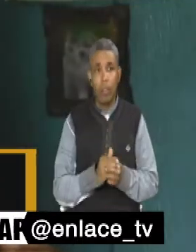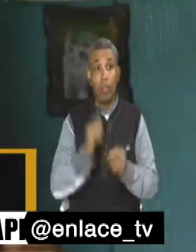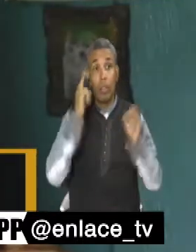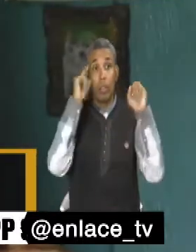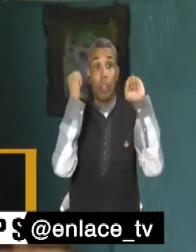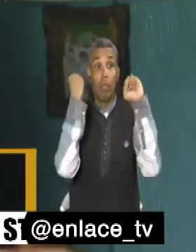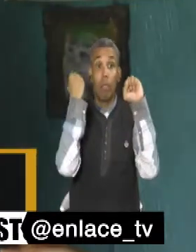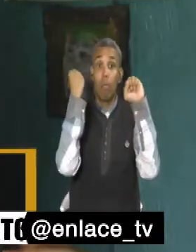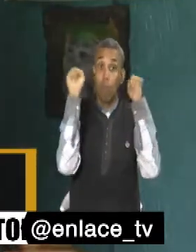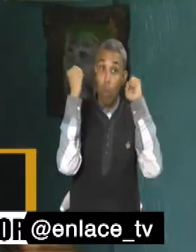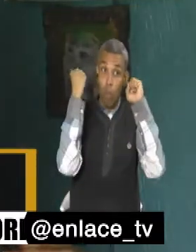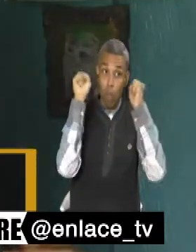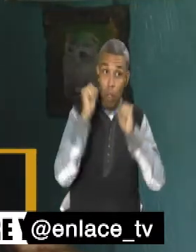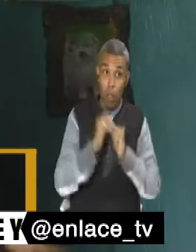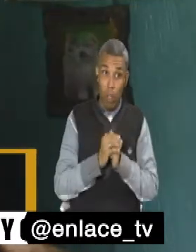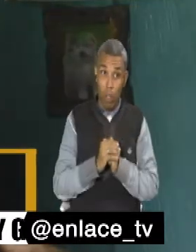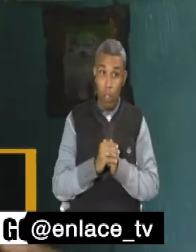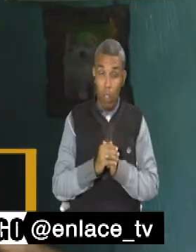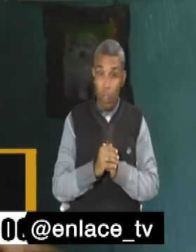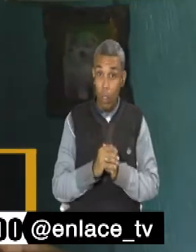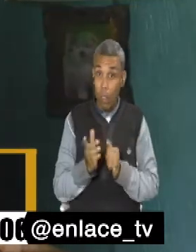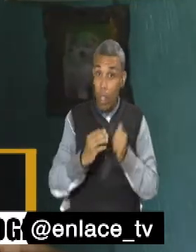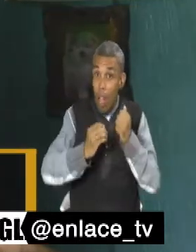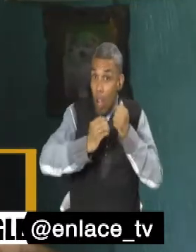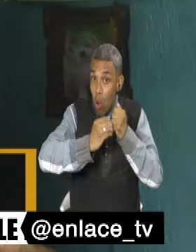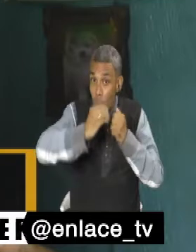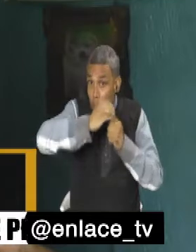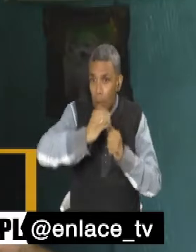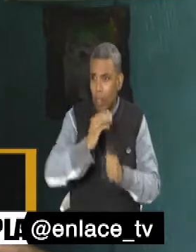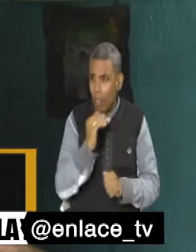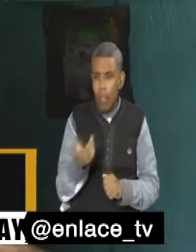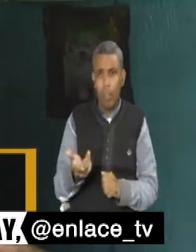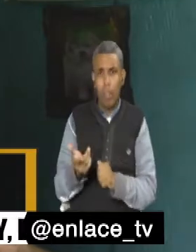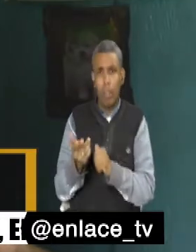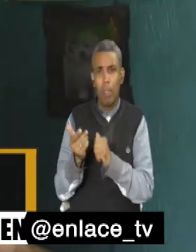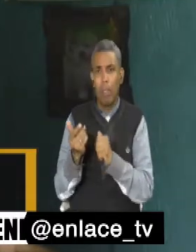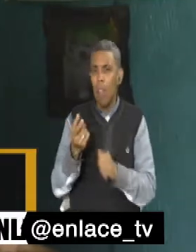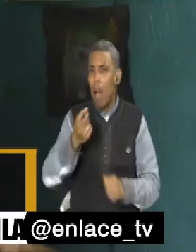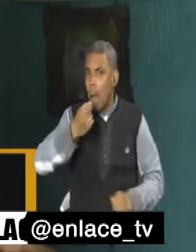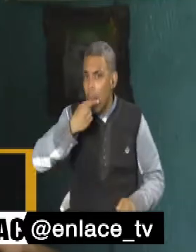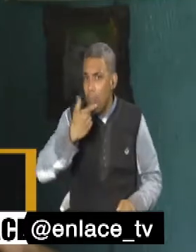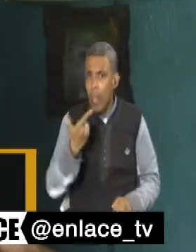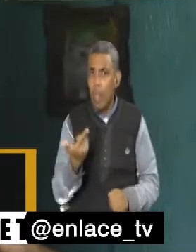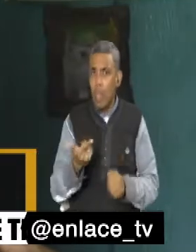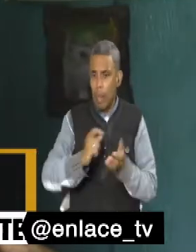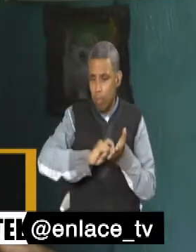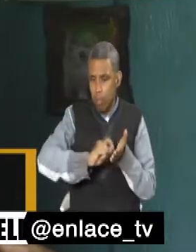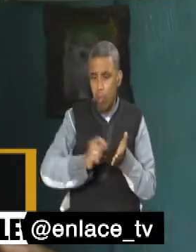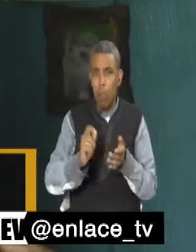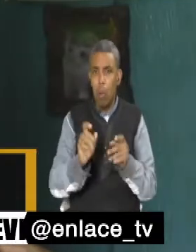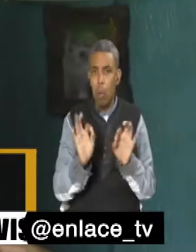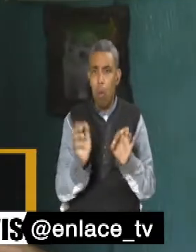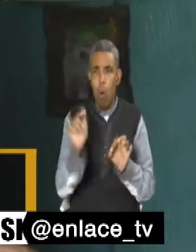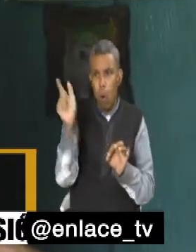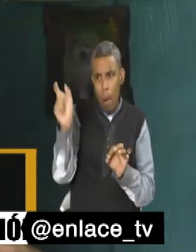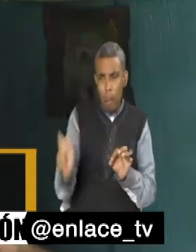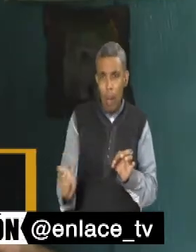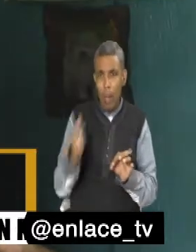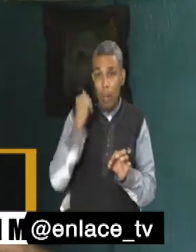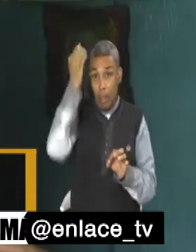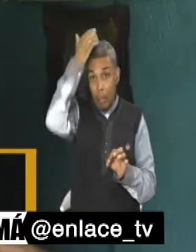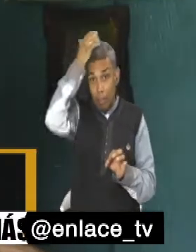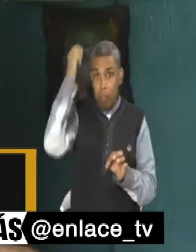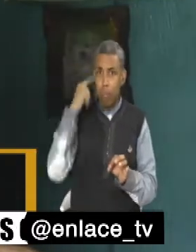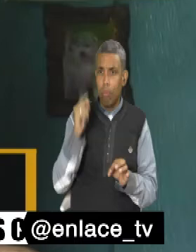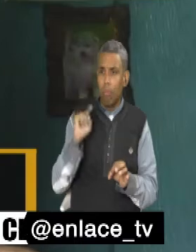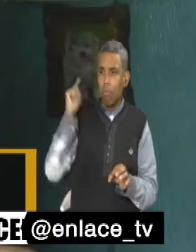una persona como esa, a esas alturas comparta, no le haya mandado los medicamentos, y ni la persona adecuada para que le haga aseo. O sea,